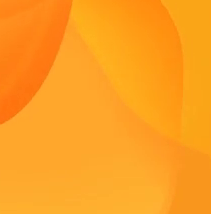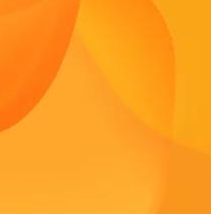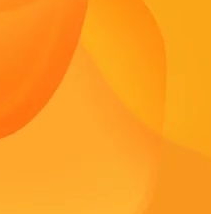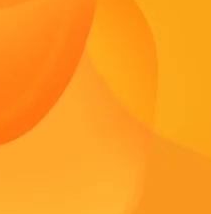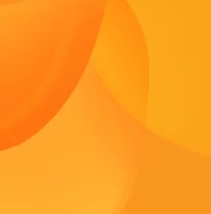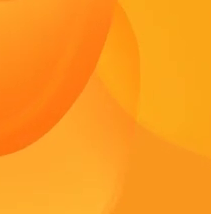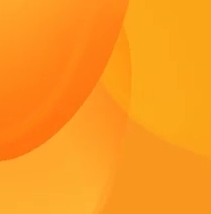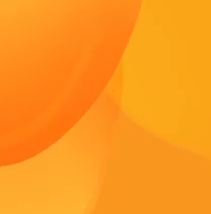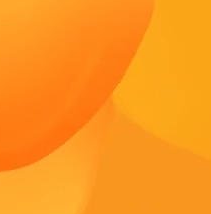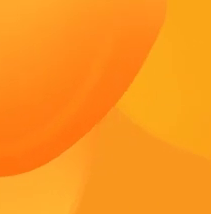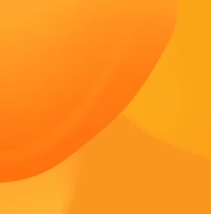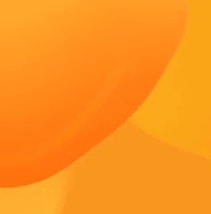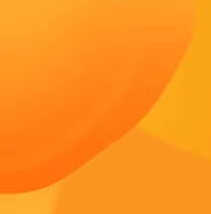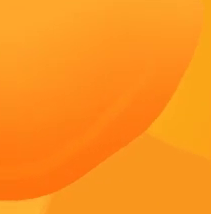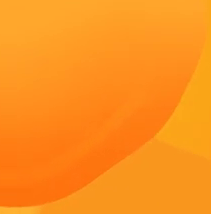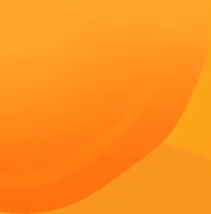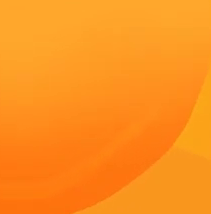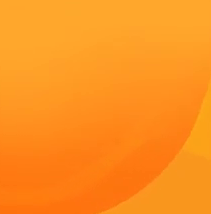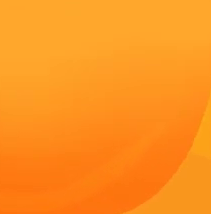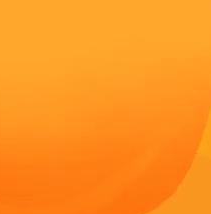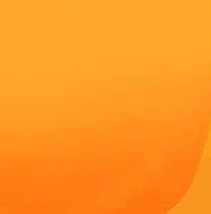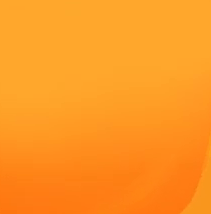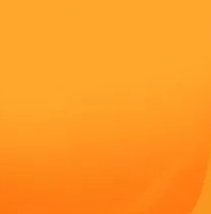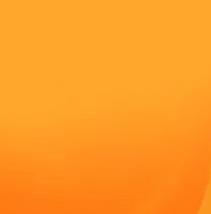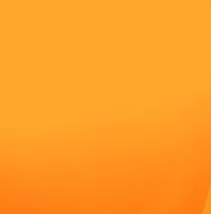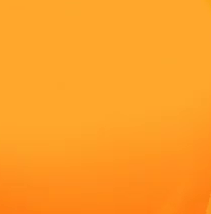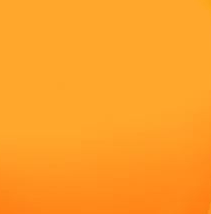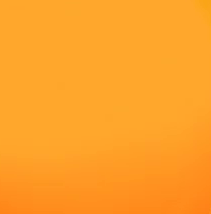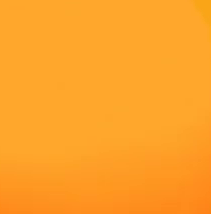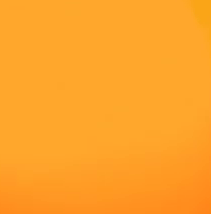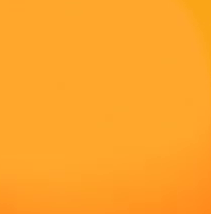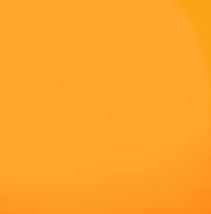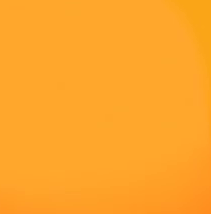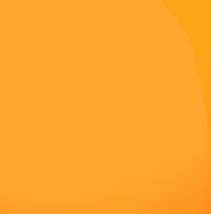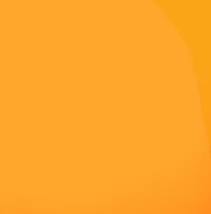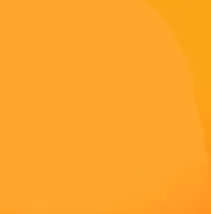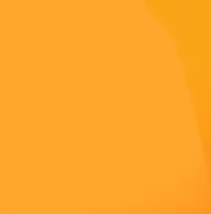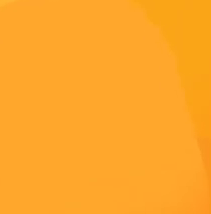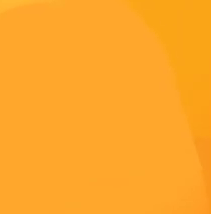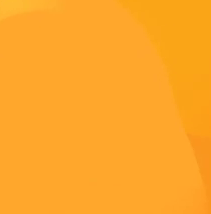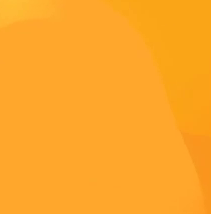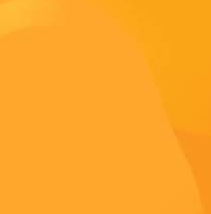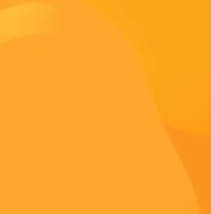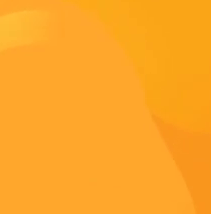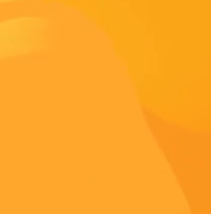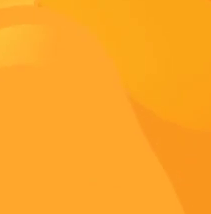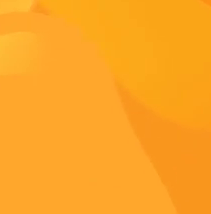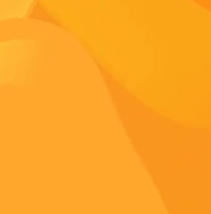Salta, salta, salta sin parar. Salta.